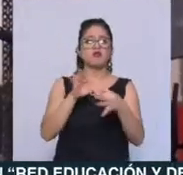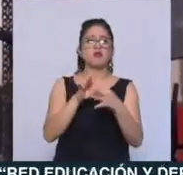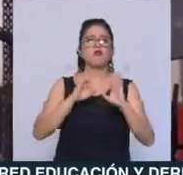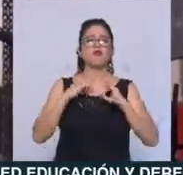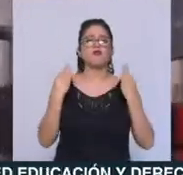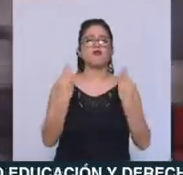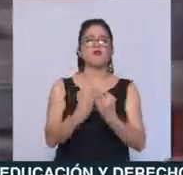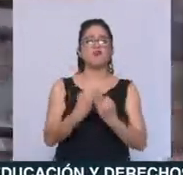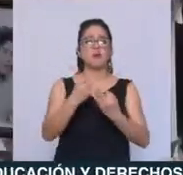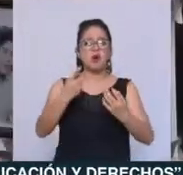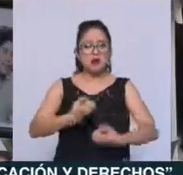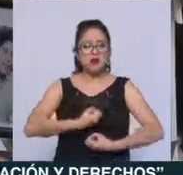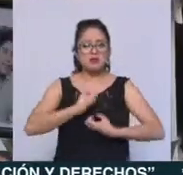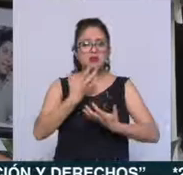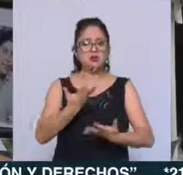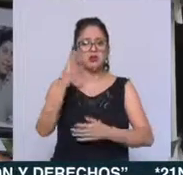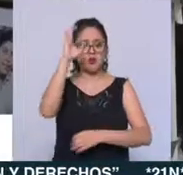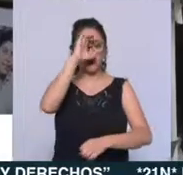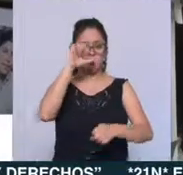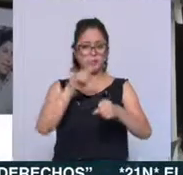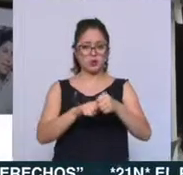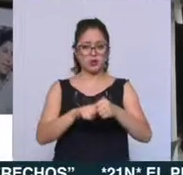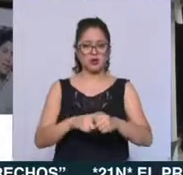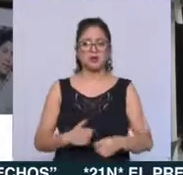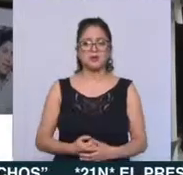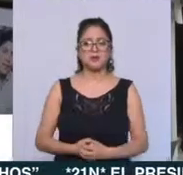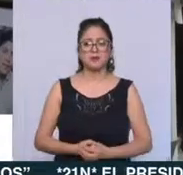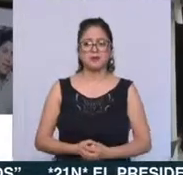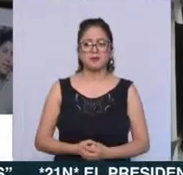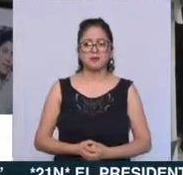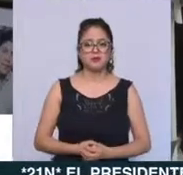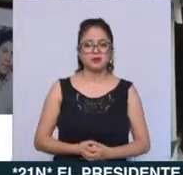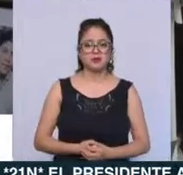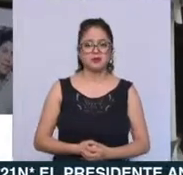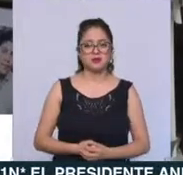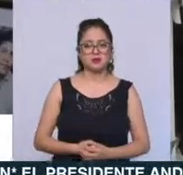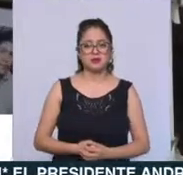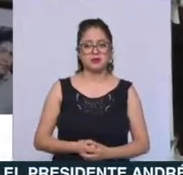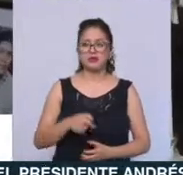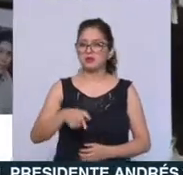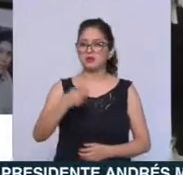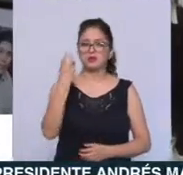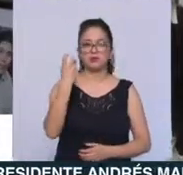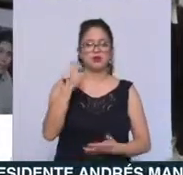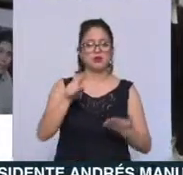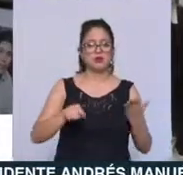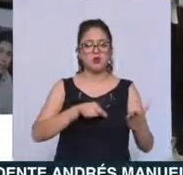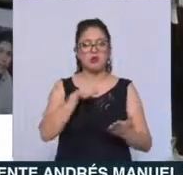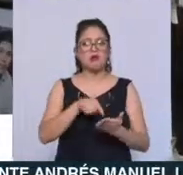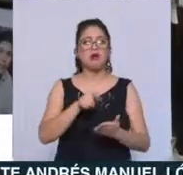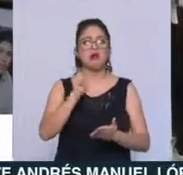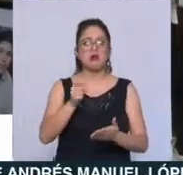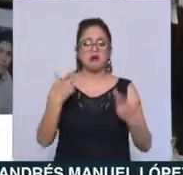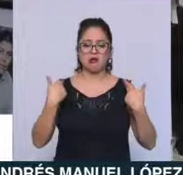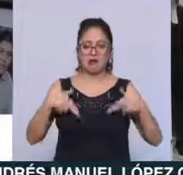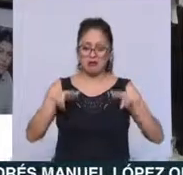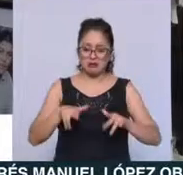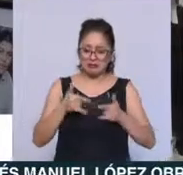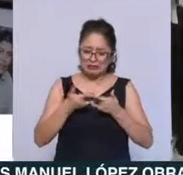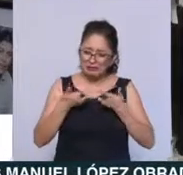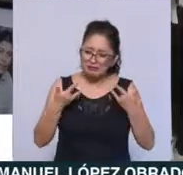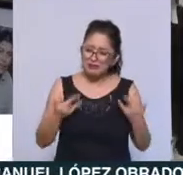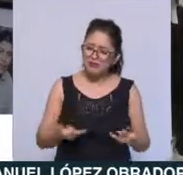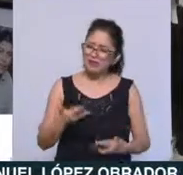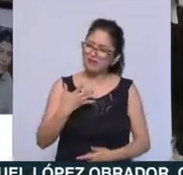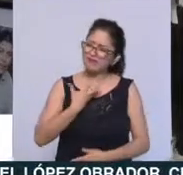y cultural. Este espacio representa una historia dolorosa para